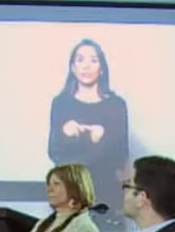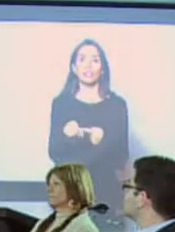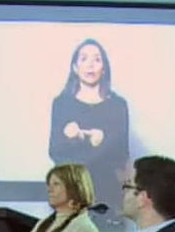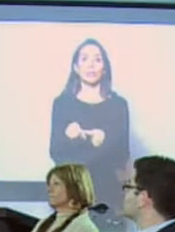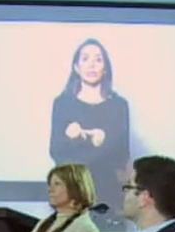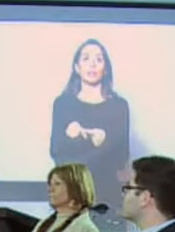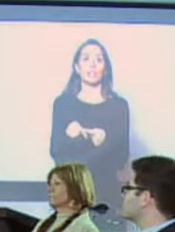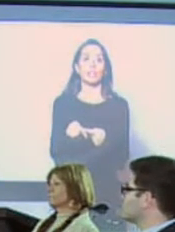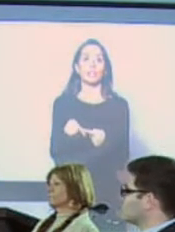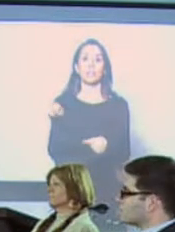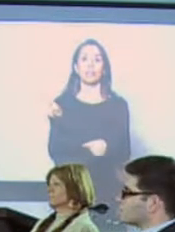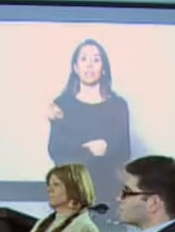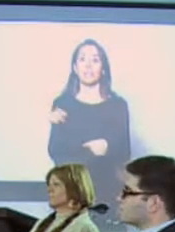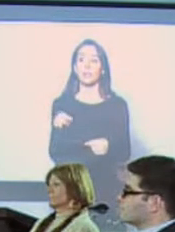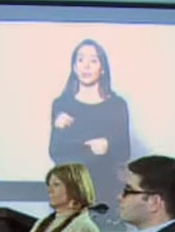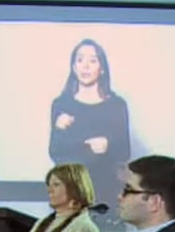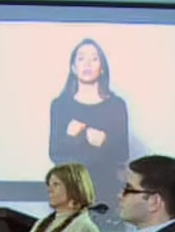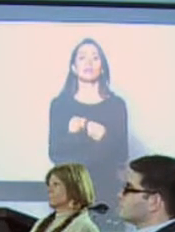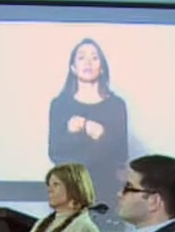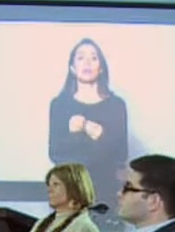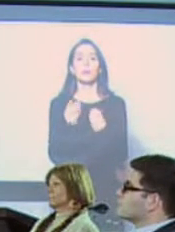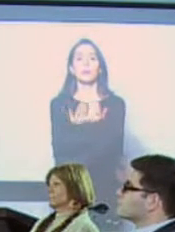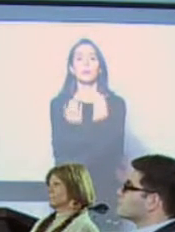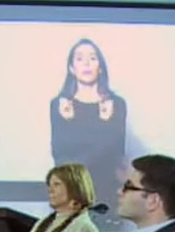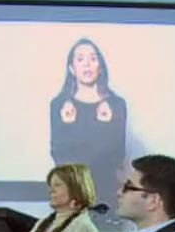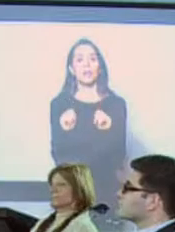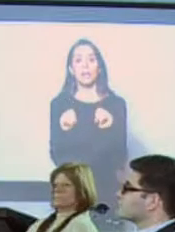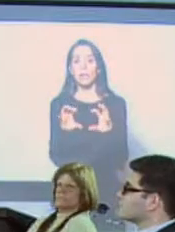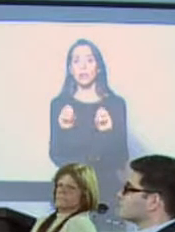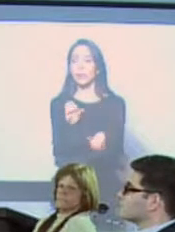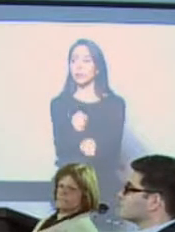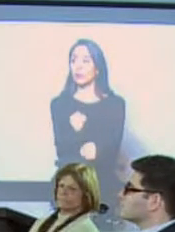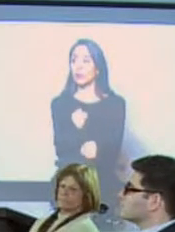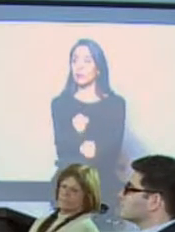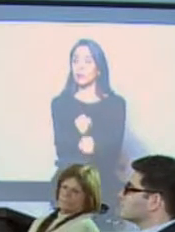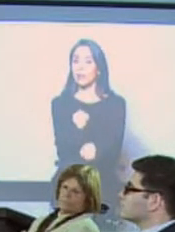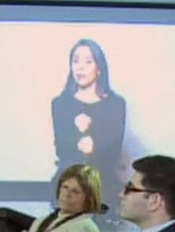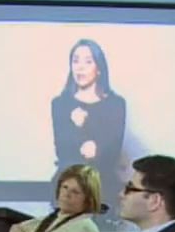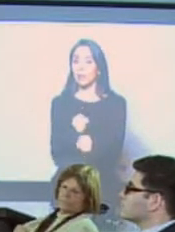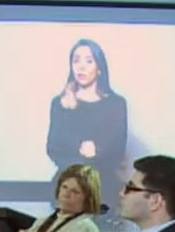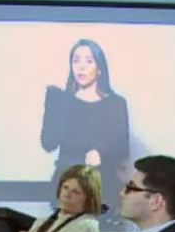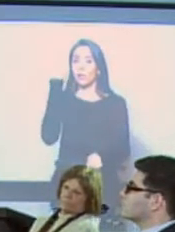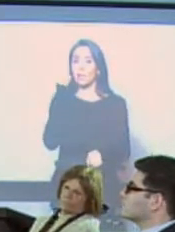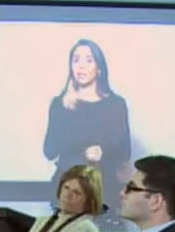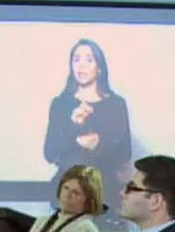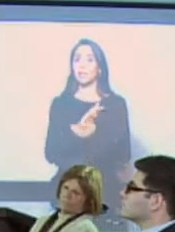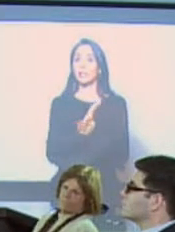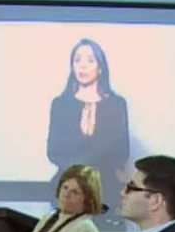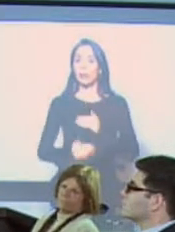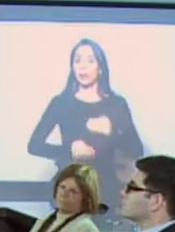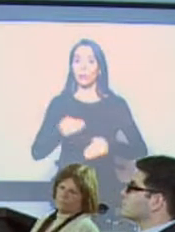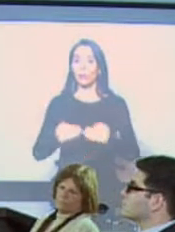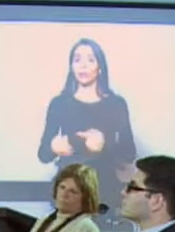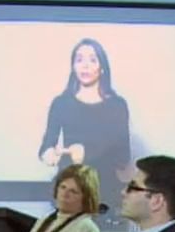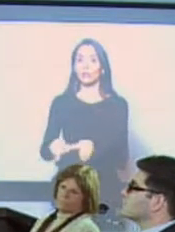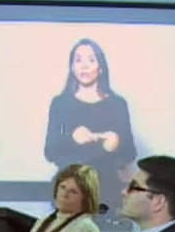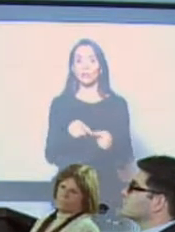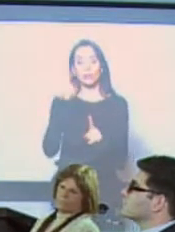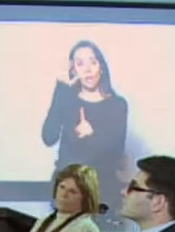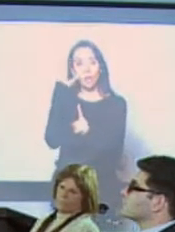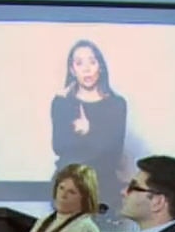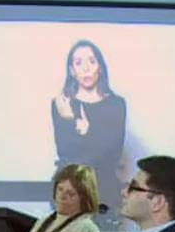activa participación en la vida familiar, en la educación, en el trabajo y en general en todos los procesos sociales,